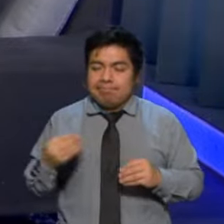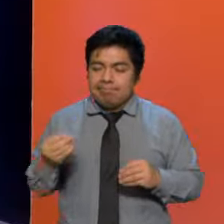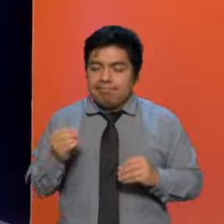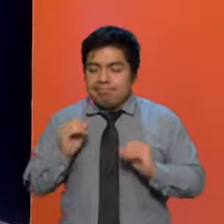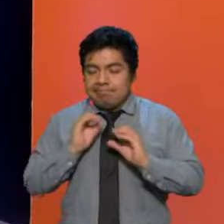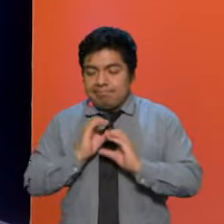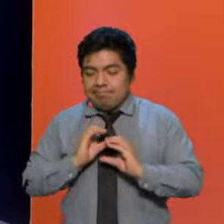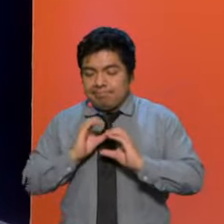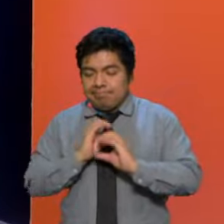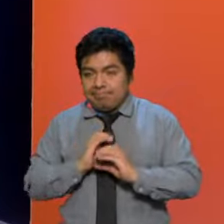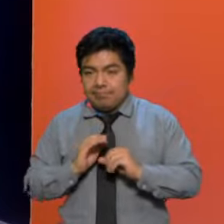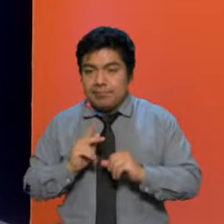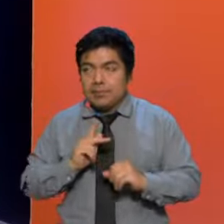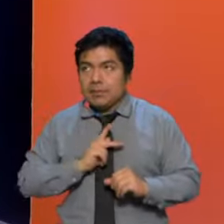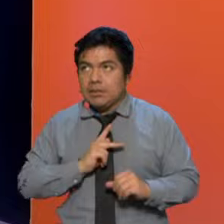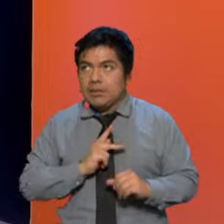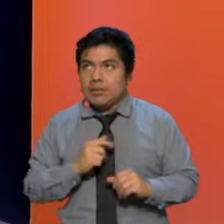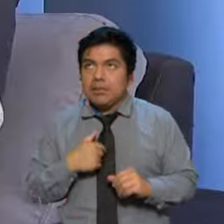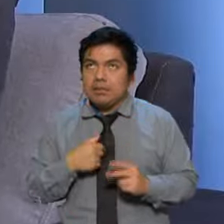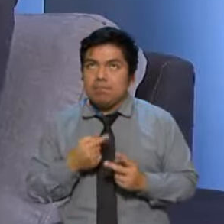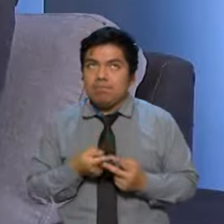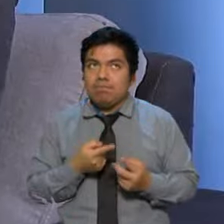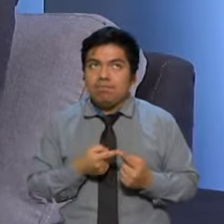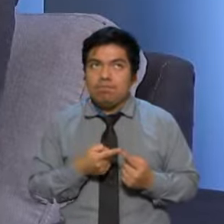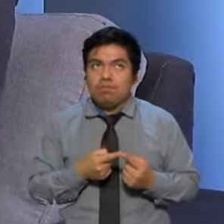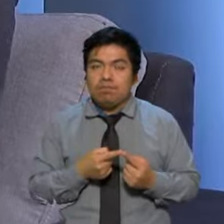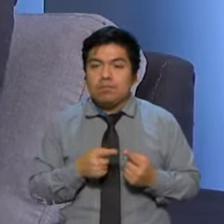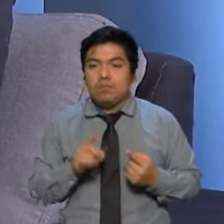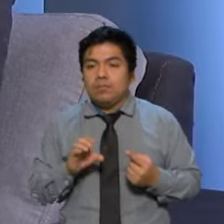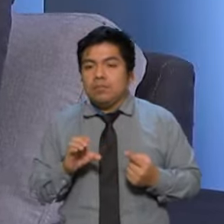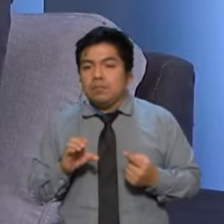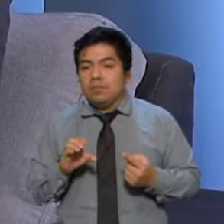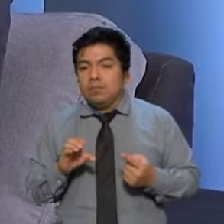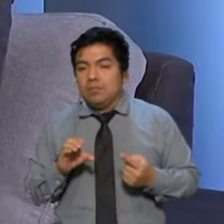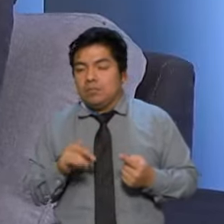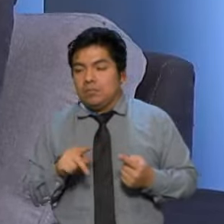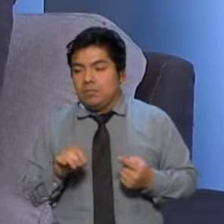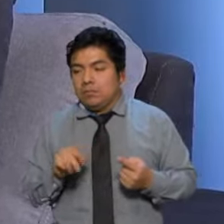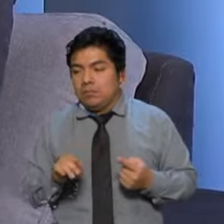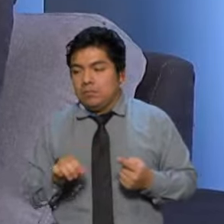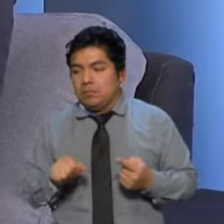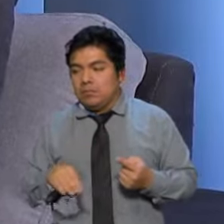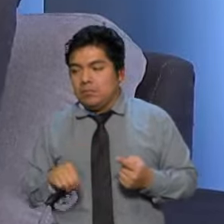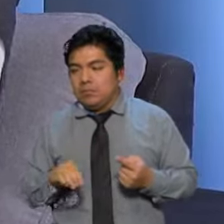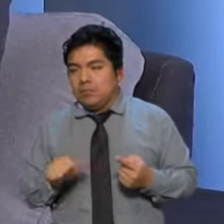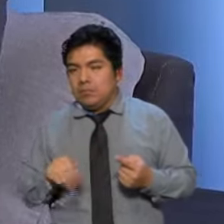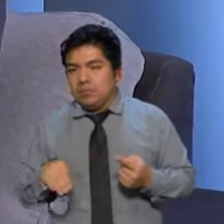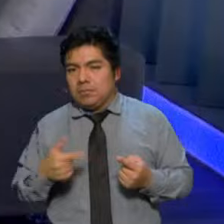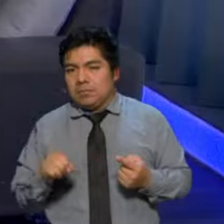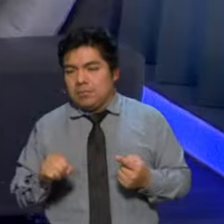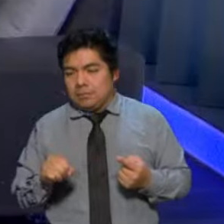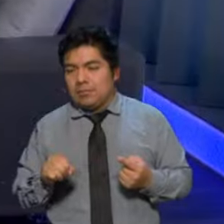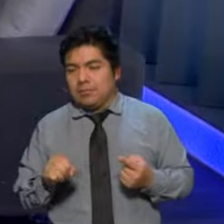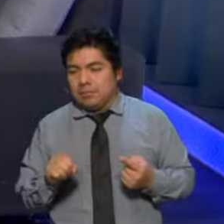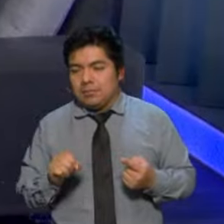entonces... A mí me quedaría una de con todas menos conmigo.